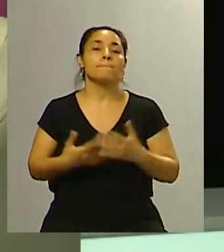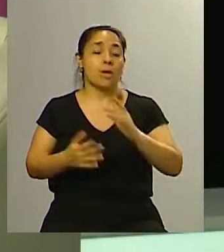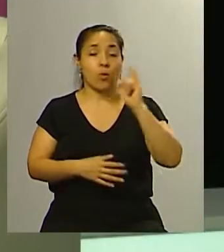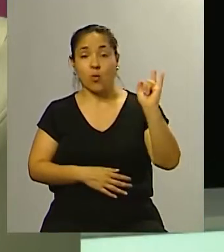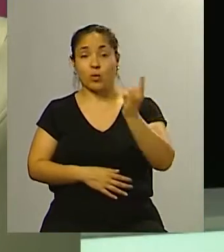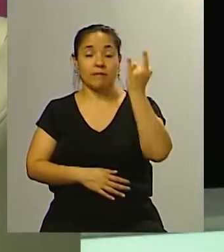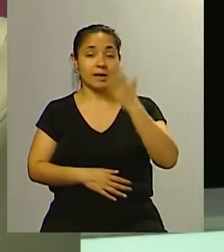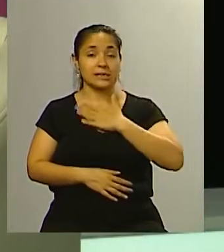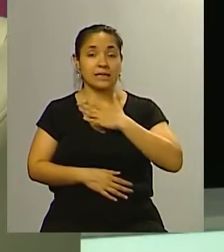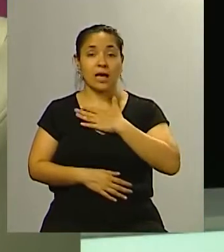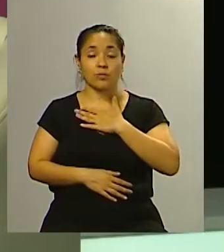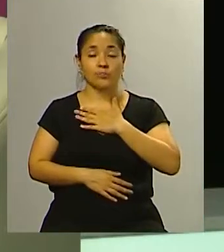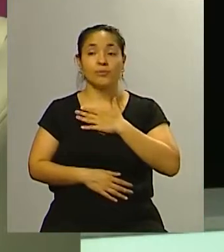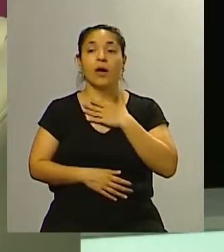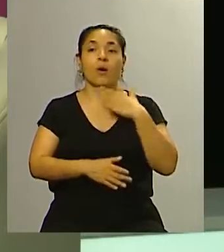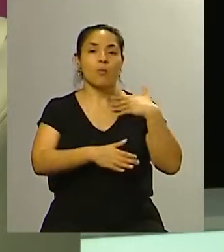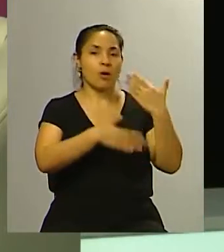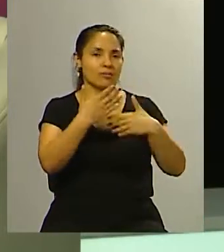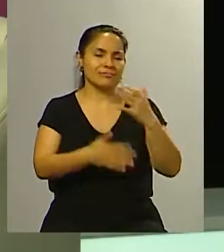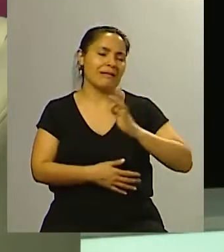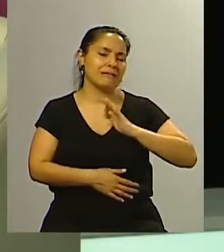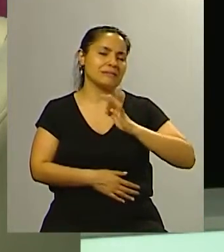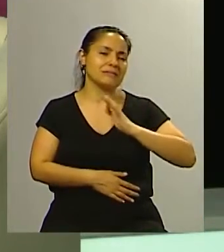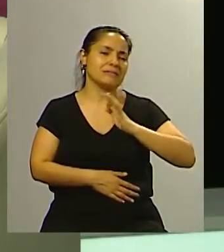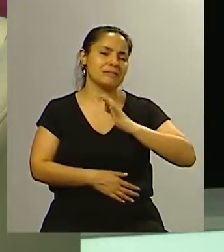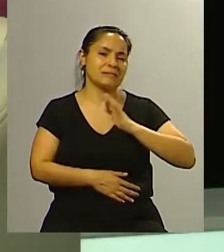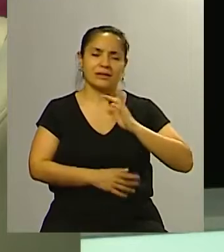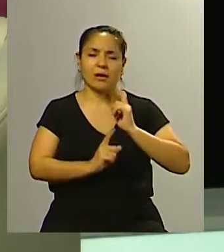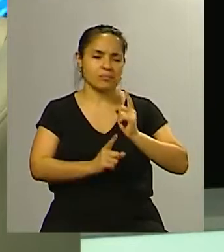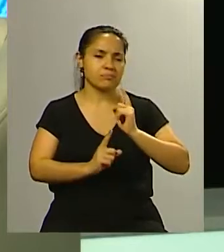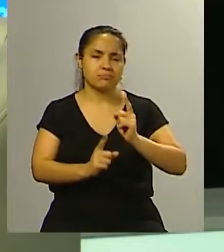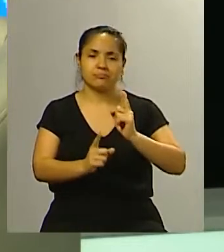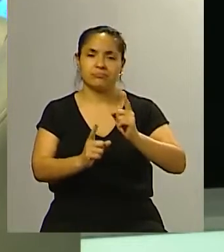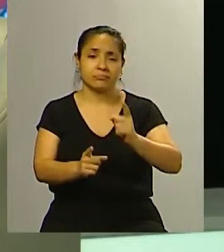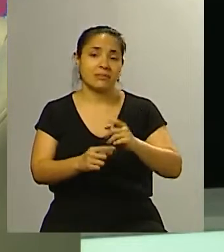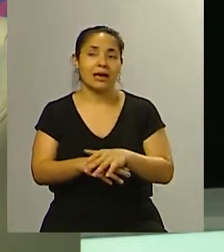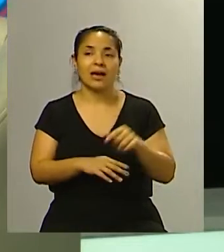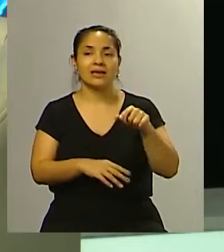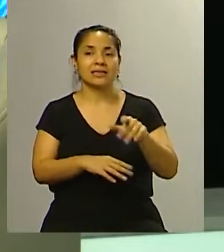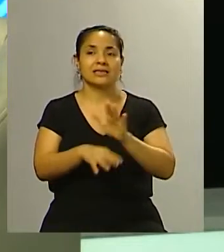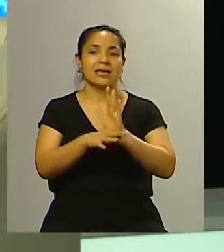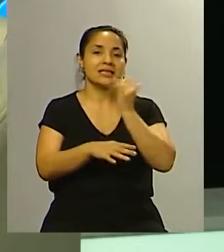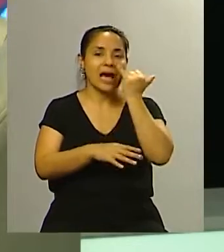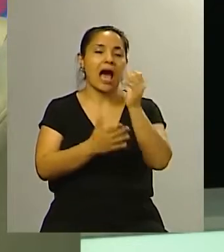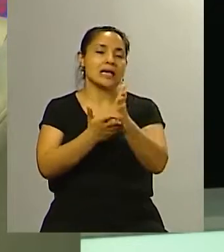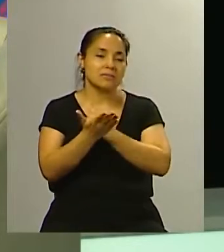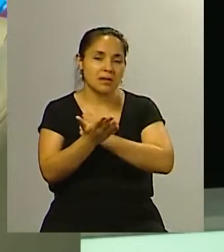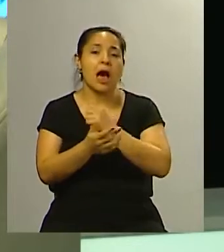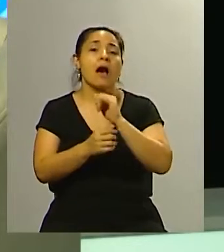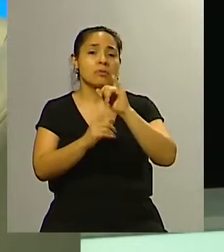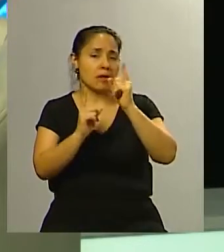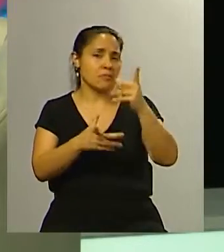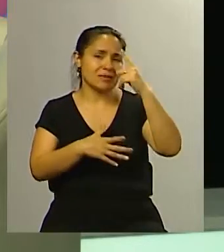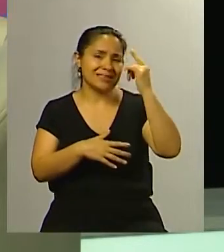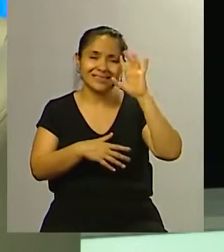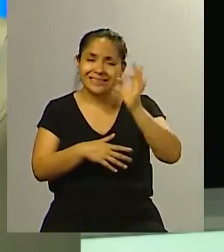esto es un proceso que ya lleva décadas y años de implementación, con lo cual está bastante aceitado y está muy internalizado.